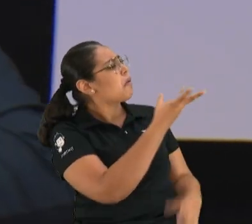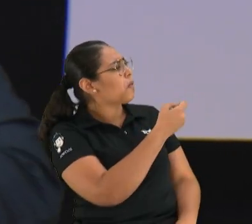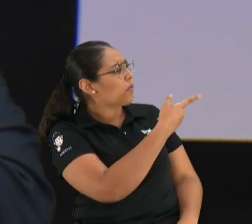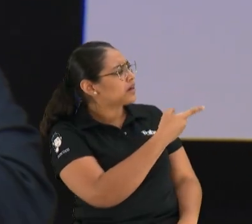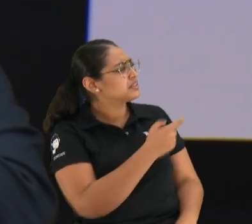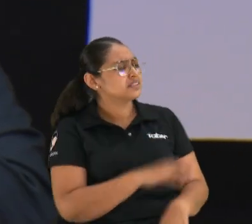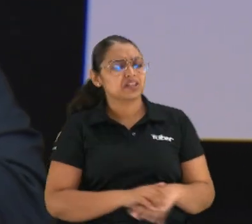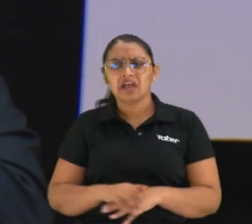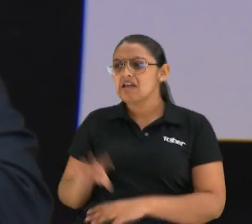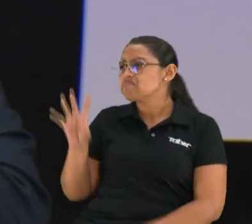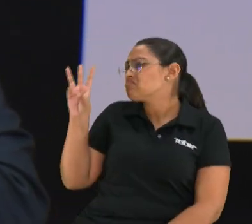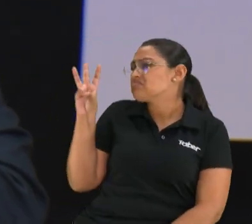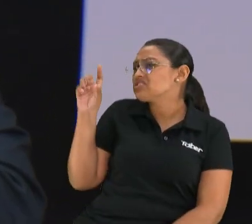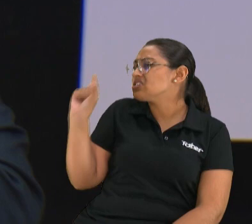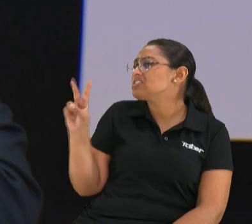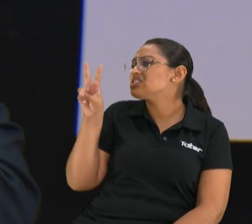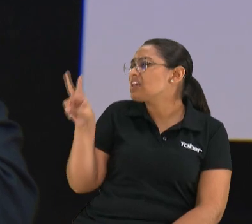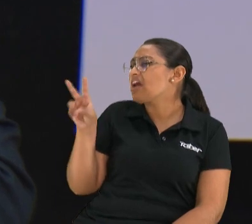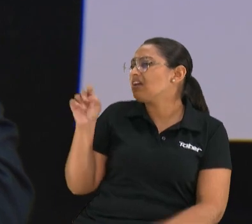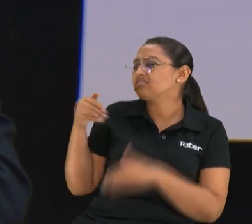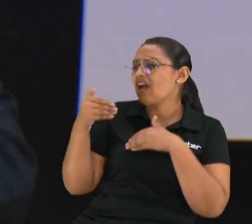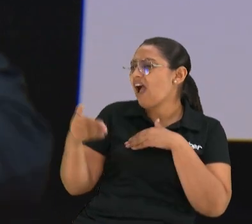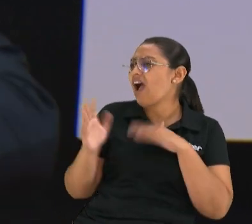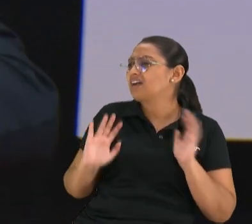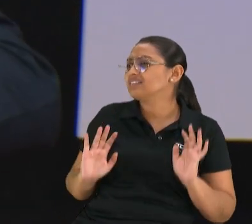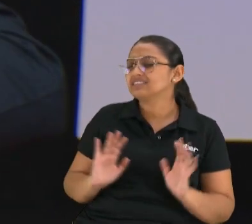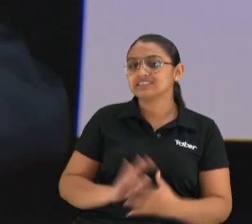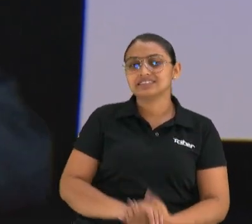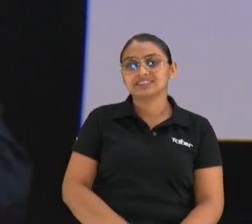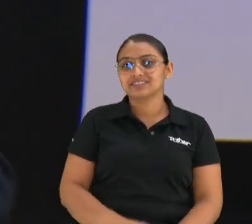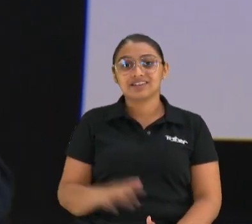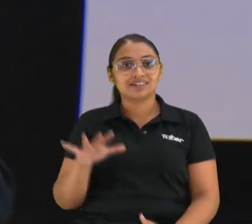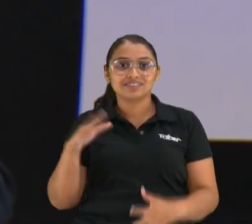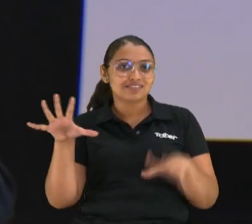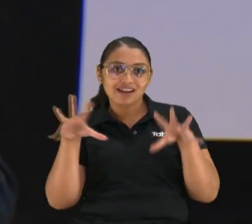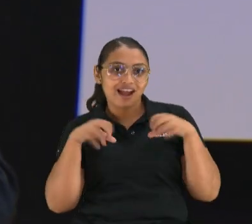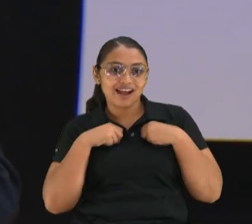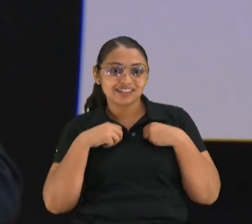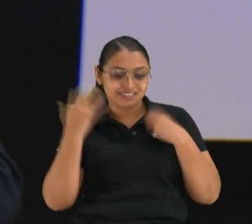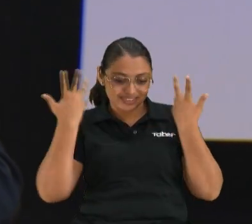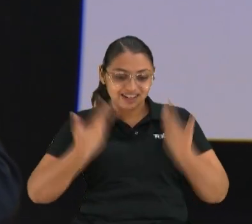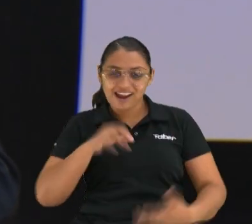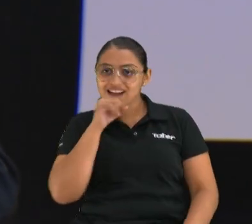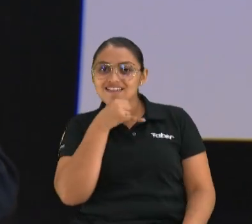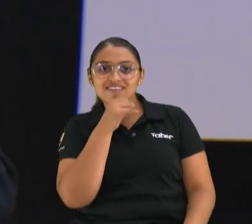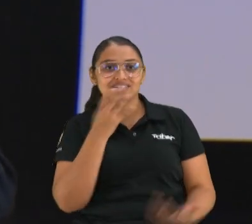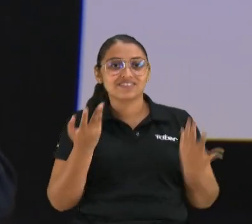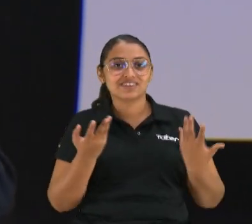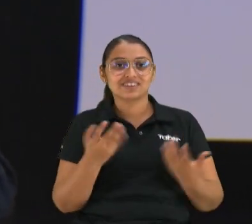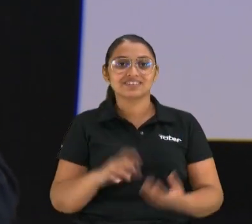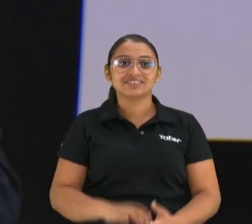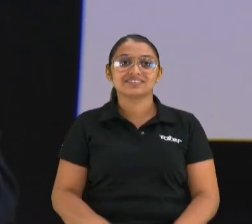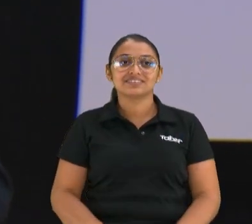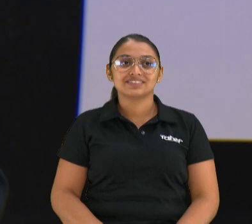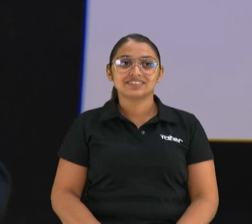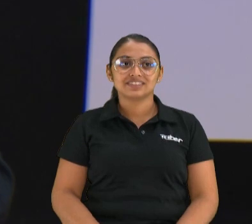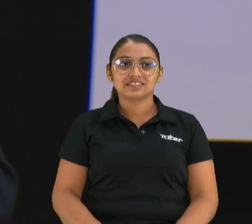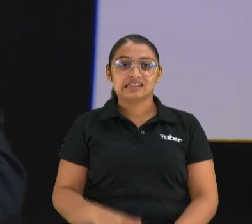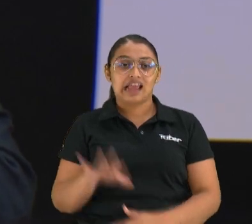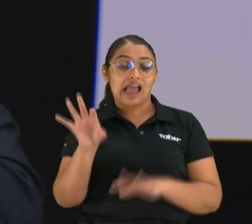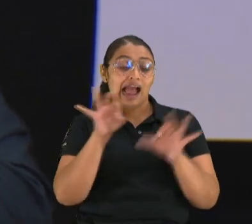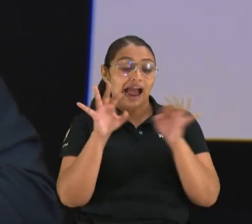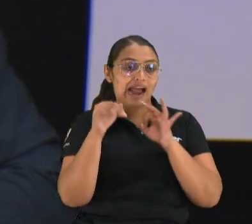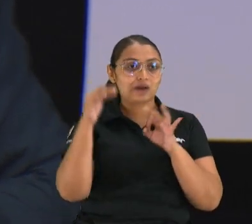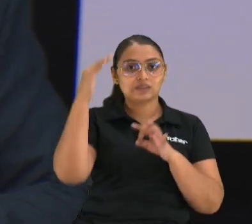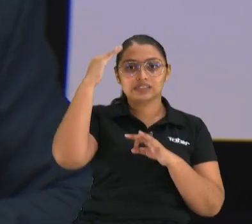mente reprobada no queremos aceptar que no estamos poniendo viejos la minifaldas de